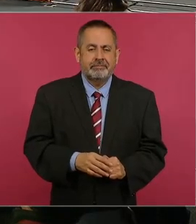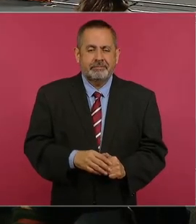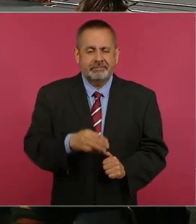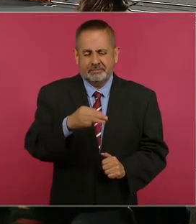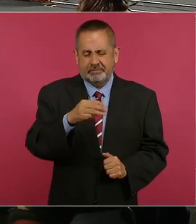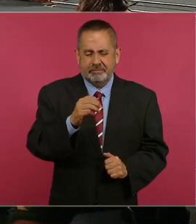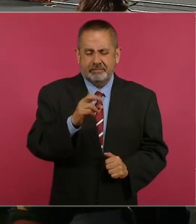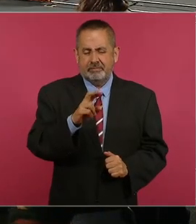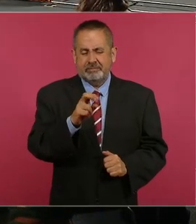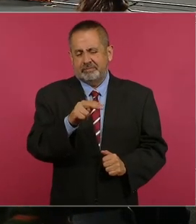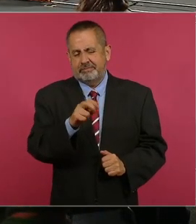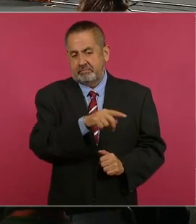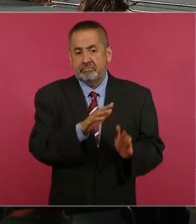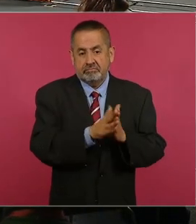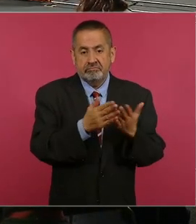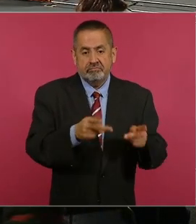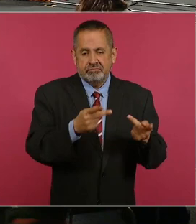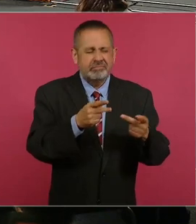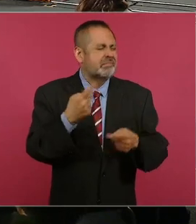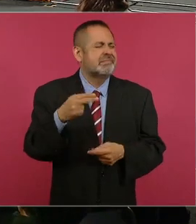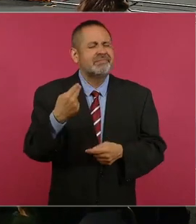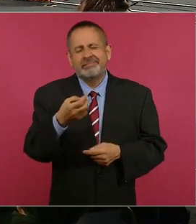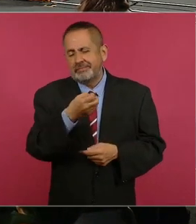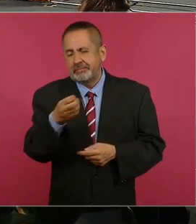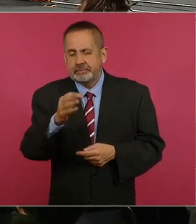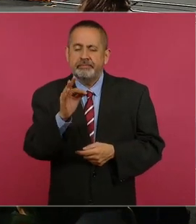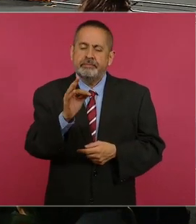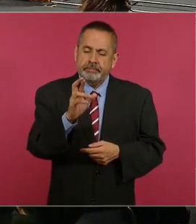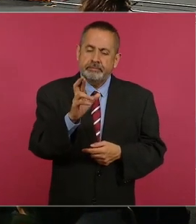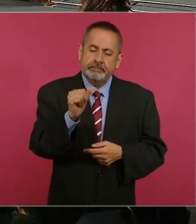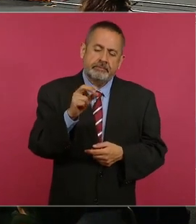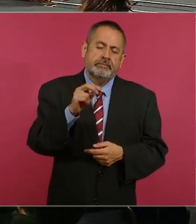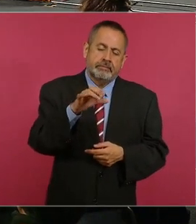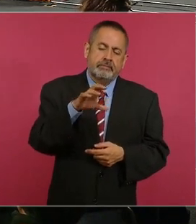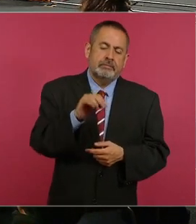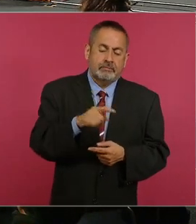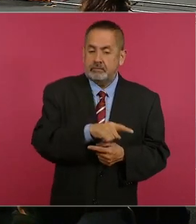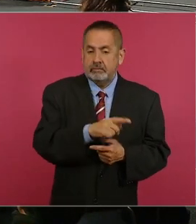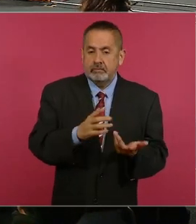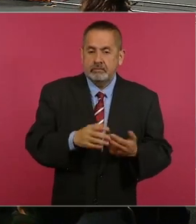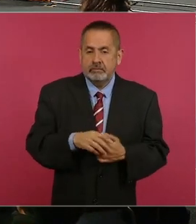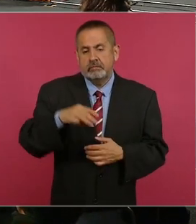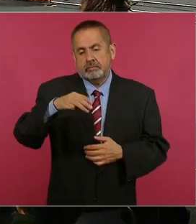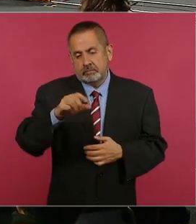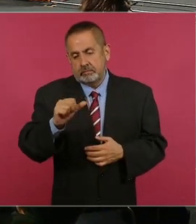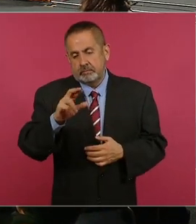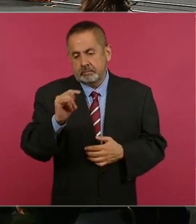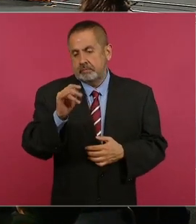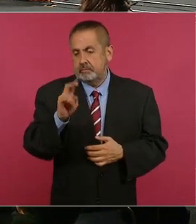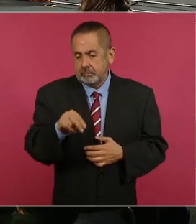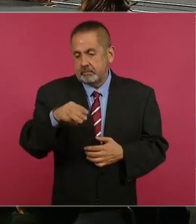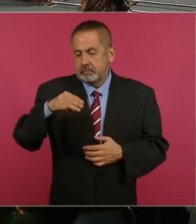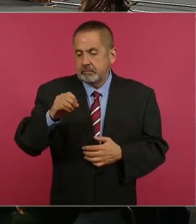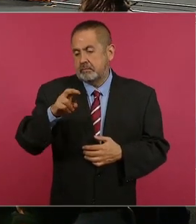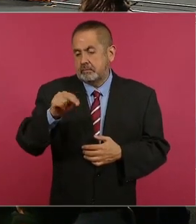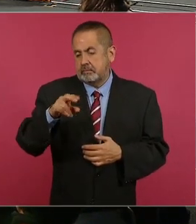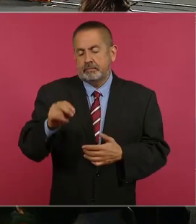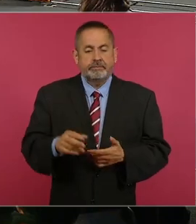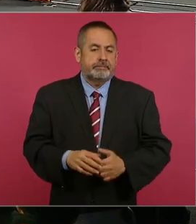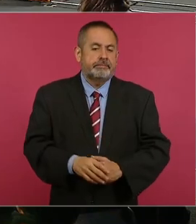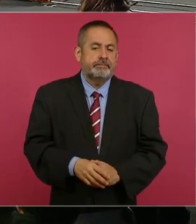Moreno, ¿cómo se llama? Francisco. Martín Moreno,